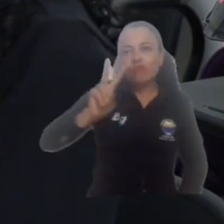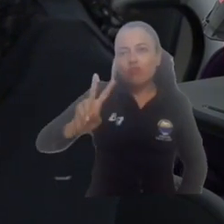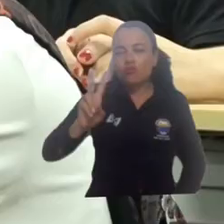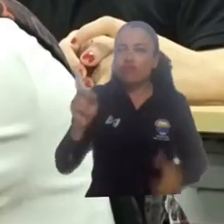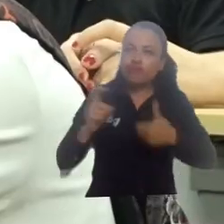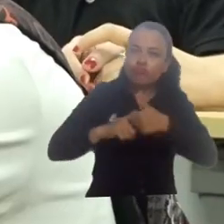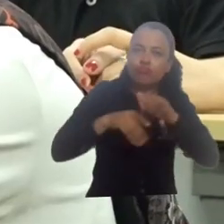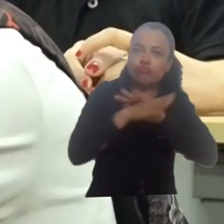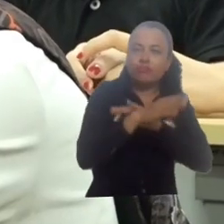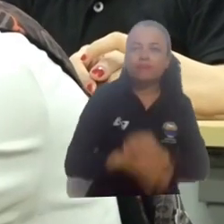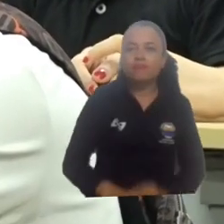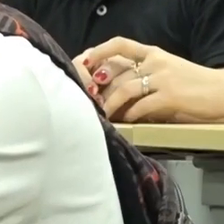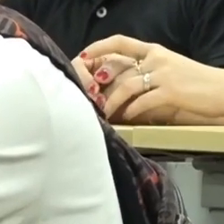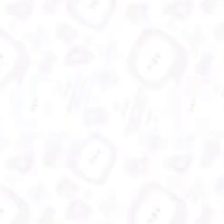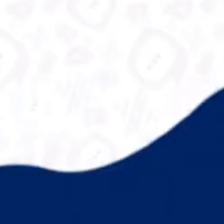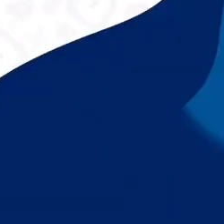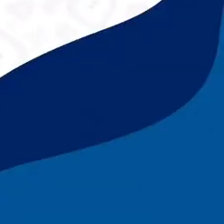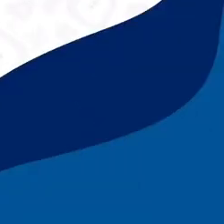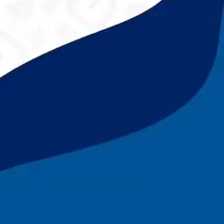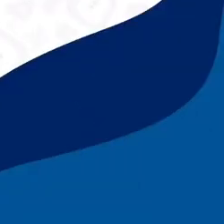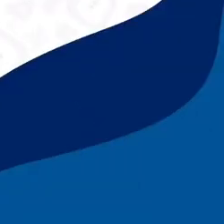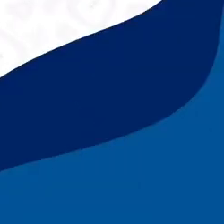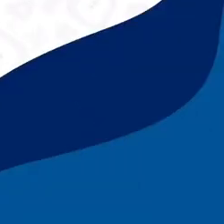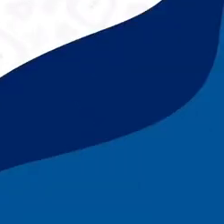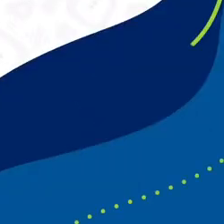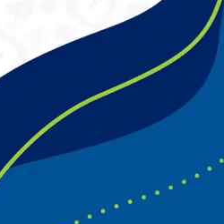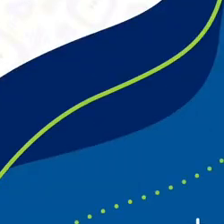32 programas de pregrado presencial.